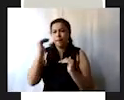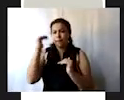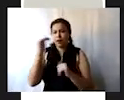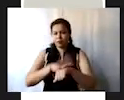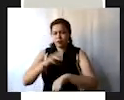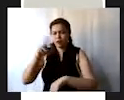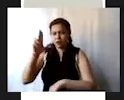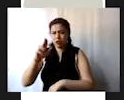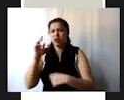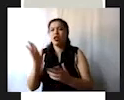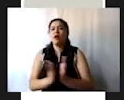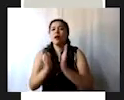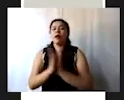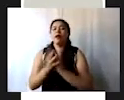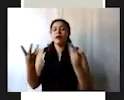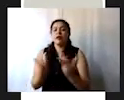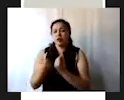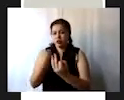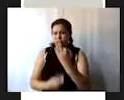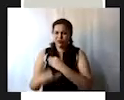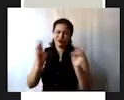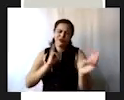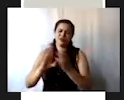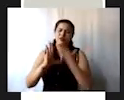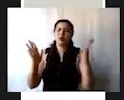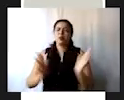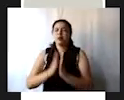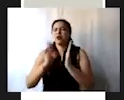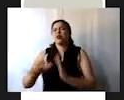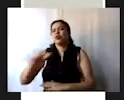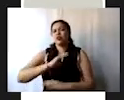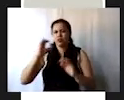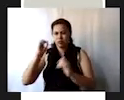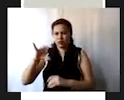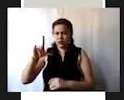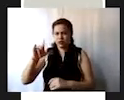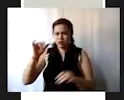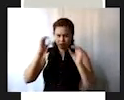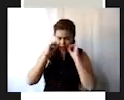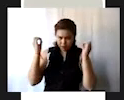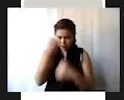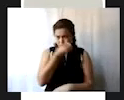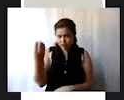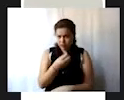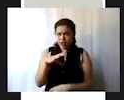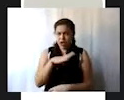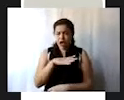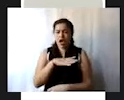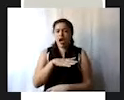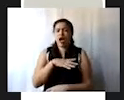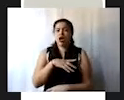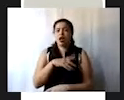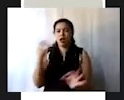mayores participan coaliciones de todo el mundo de sociedad civil organizada, se articulan, algunos de ellos